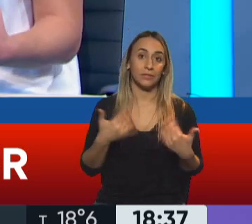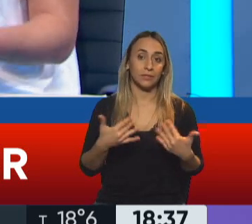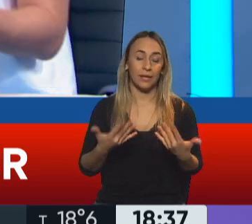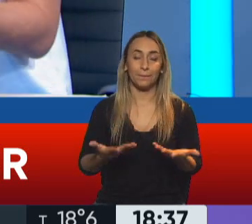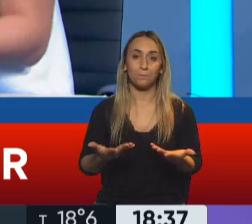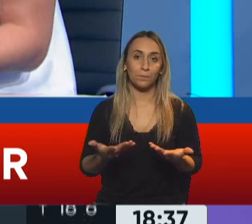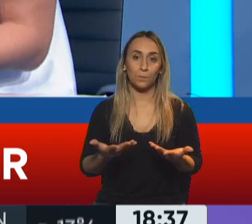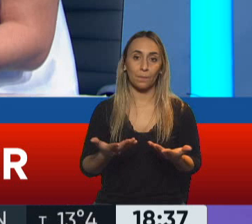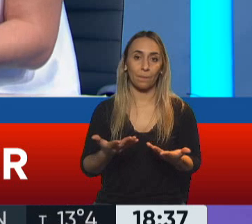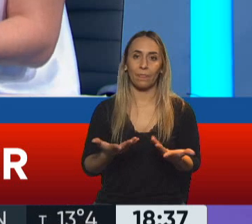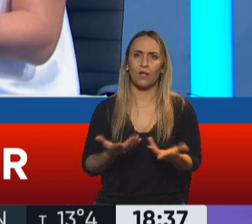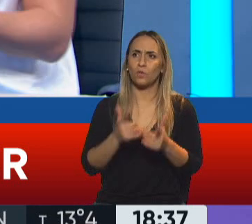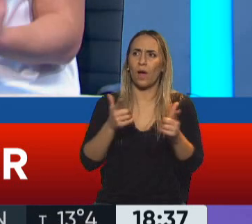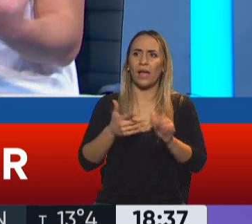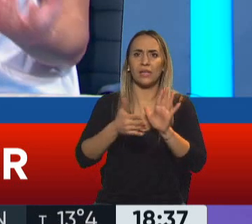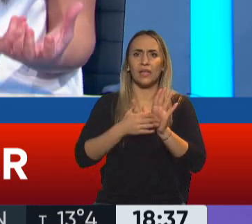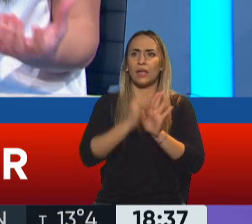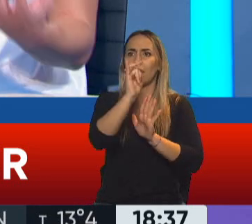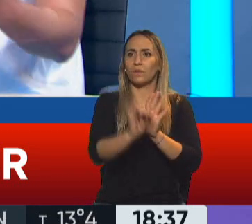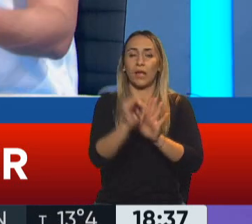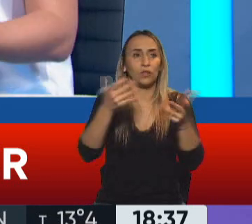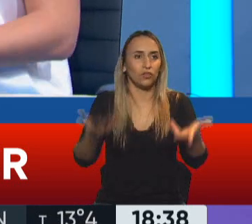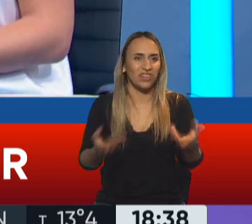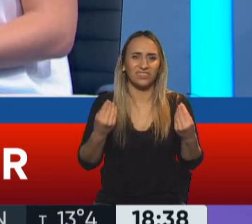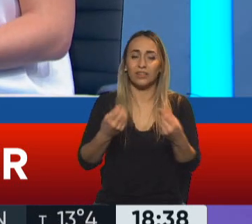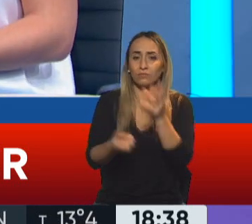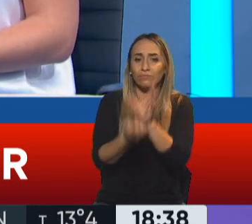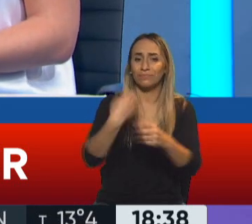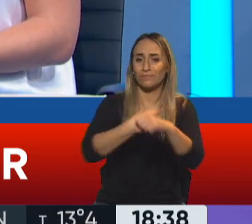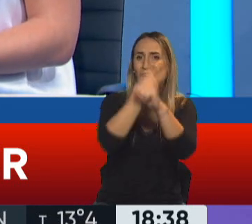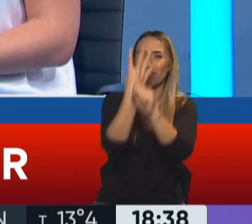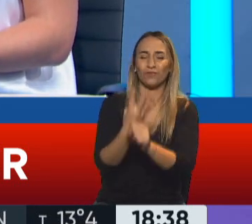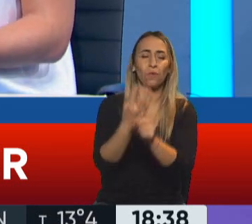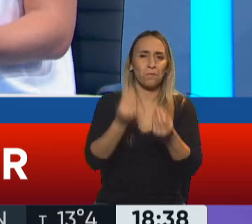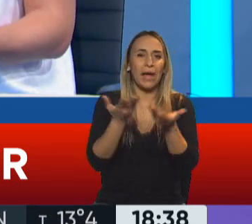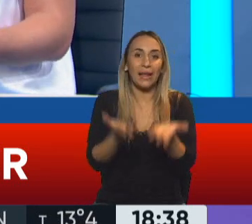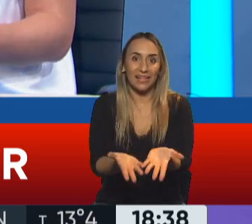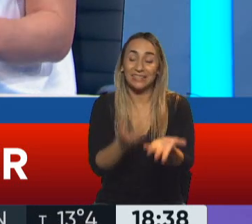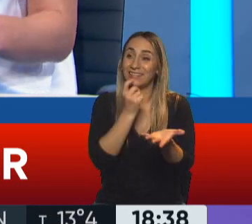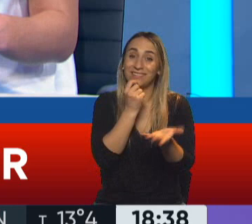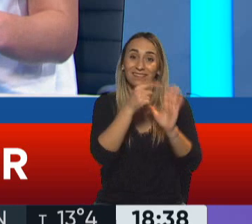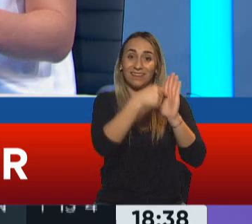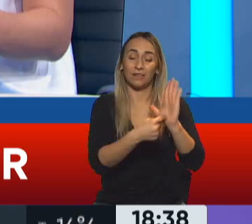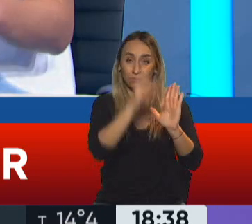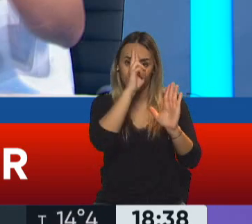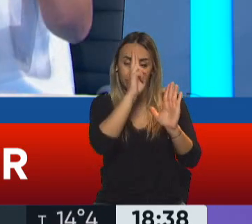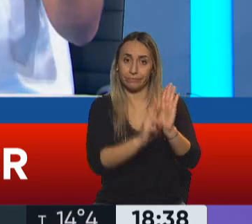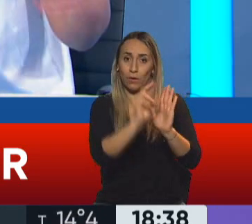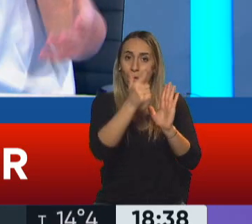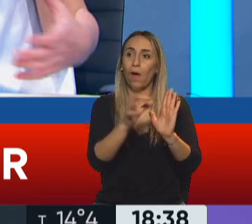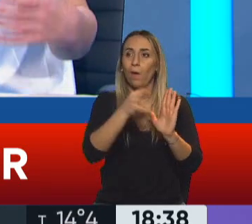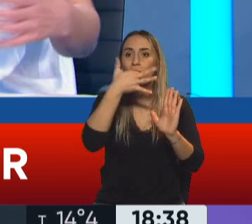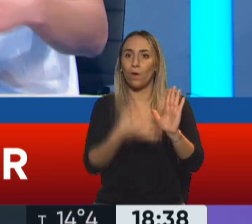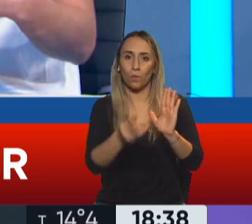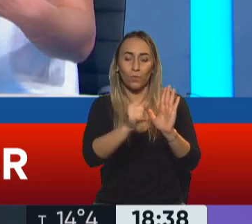digamos, vacía de contenido. Digo, ¿para qué existe un Mercosur si no se cumple con esto, que es básicamente el corazón? Digo, después se